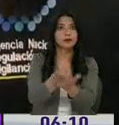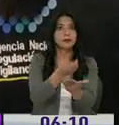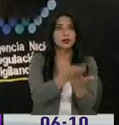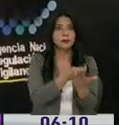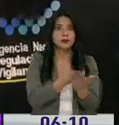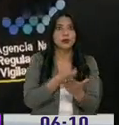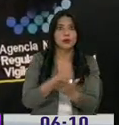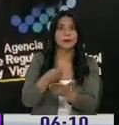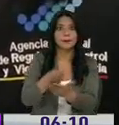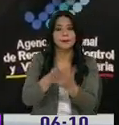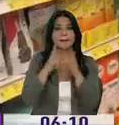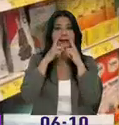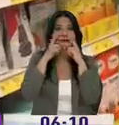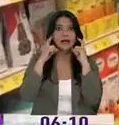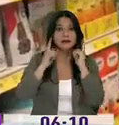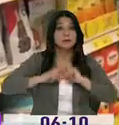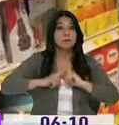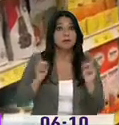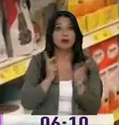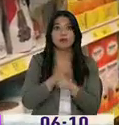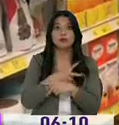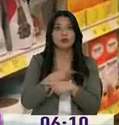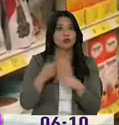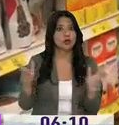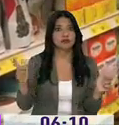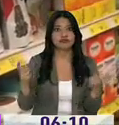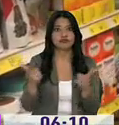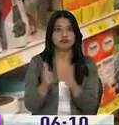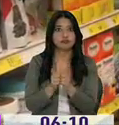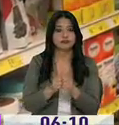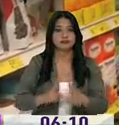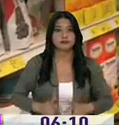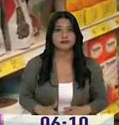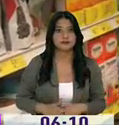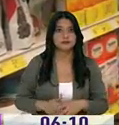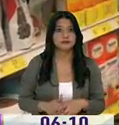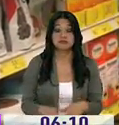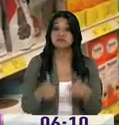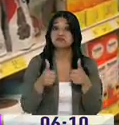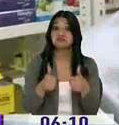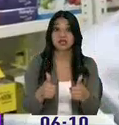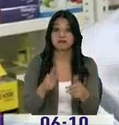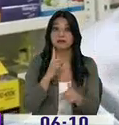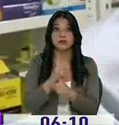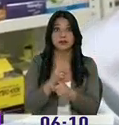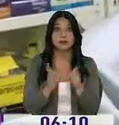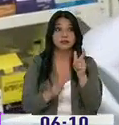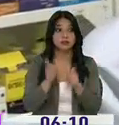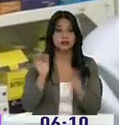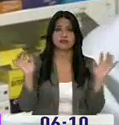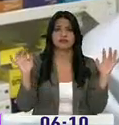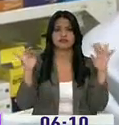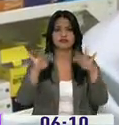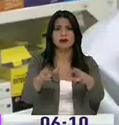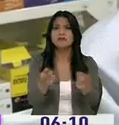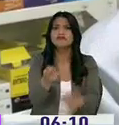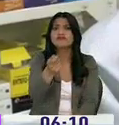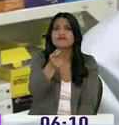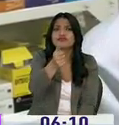y mascarillas, pero el producto ya se agotó. La verdad fue bien acontecida la clientela que llegó a comprarlo